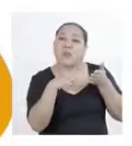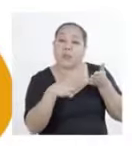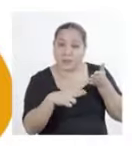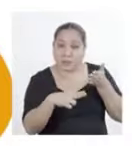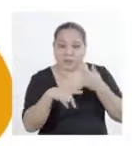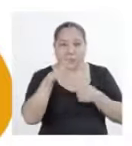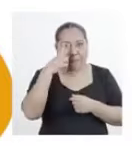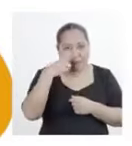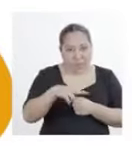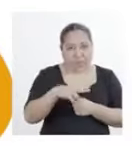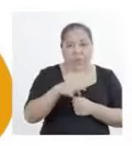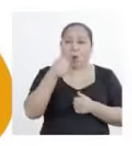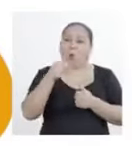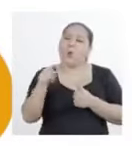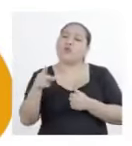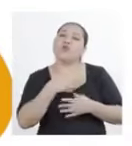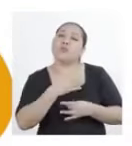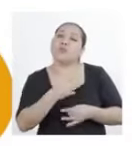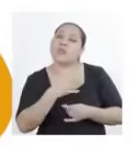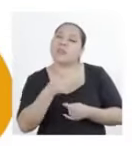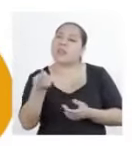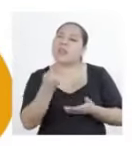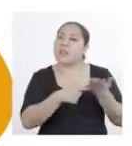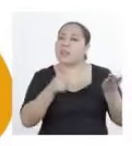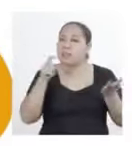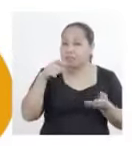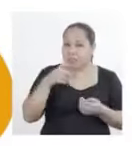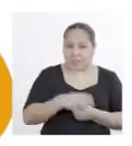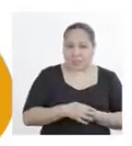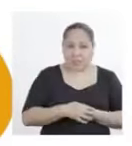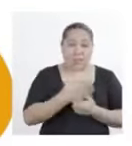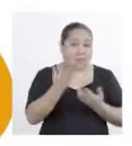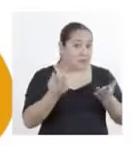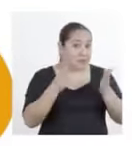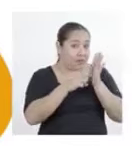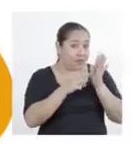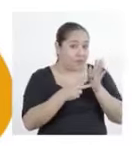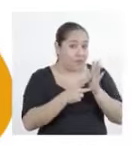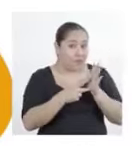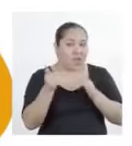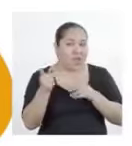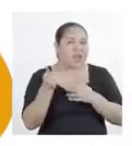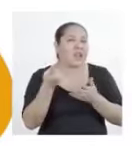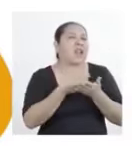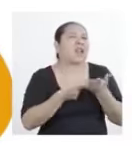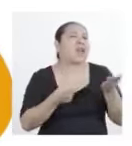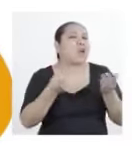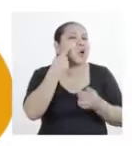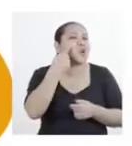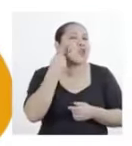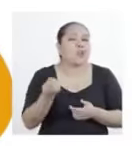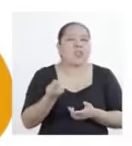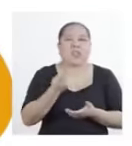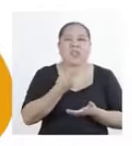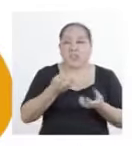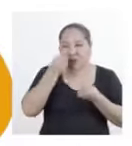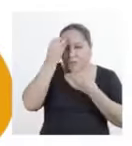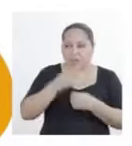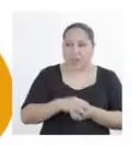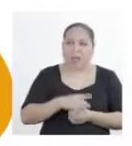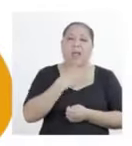o lector Hay que tener en cuenta cuáles son sus intereses y necesidades Es decir, sobre qué quieren